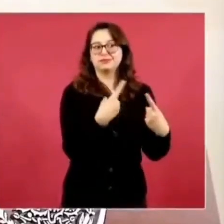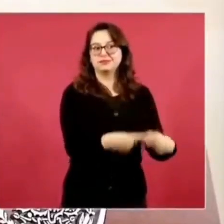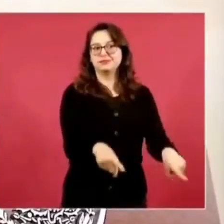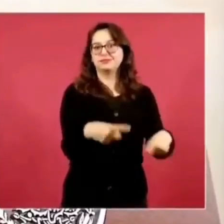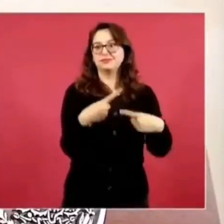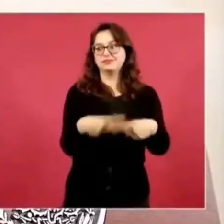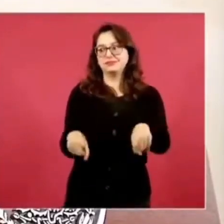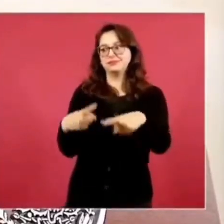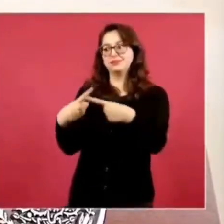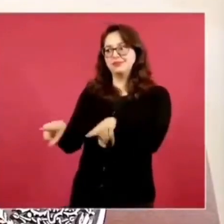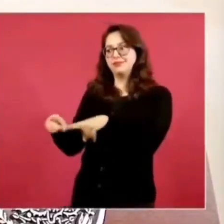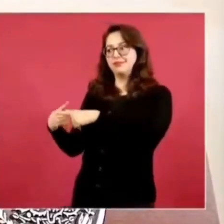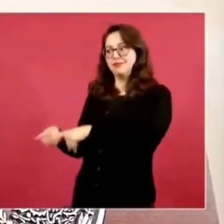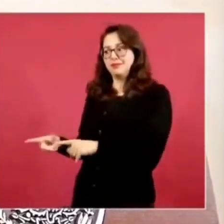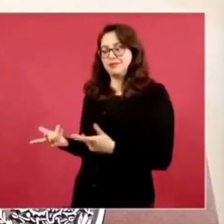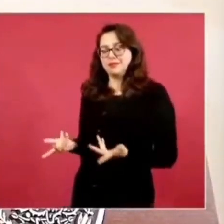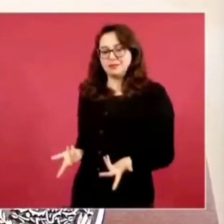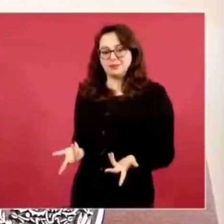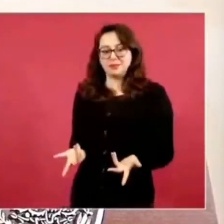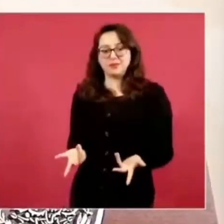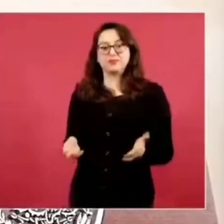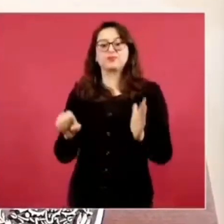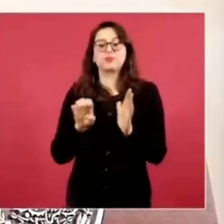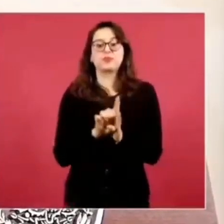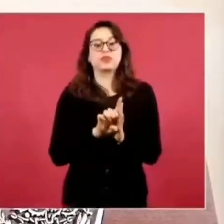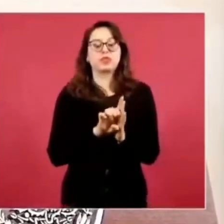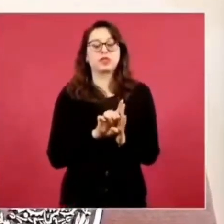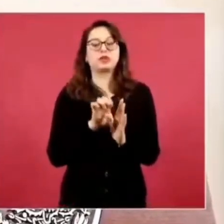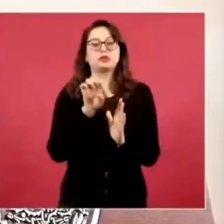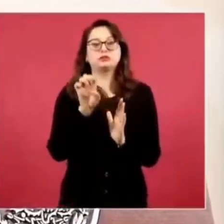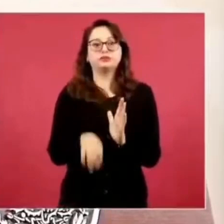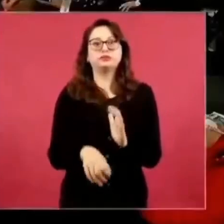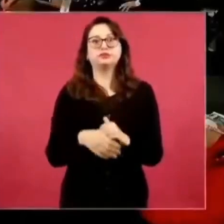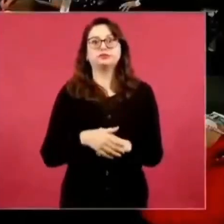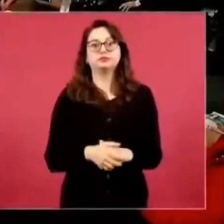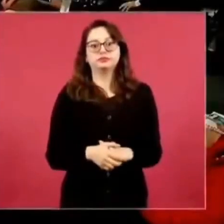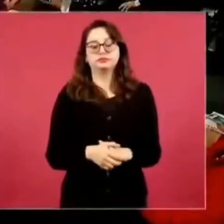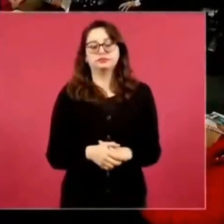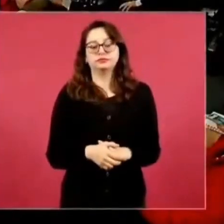En el 27 se habla del salario digno, pero en el 123,